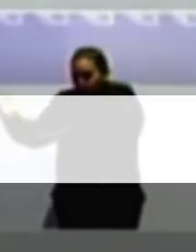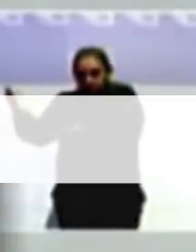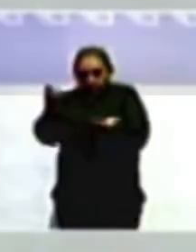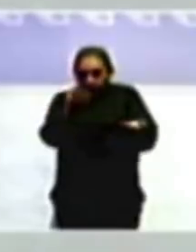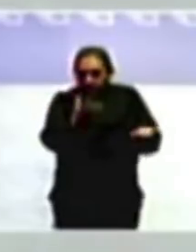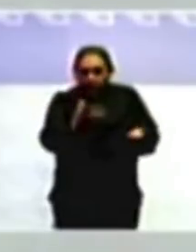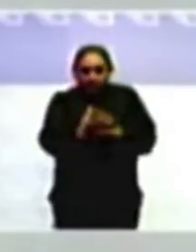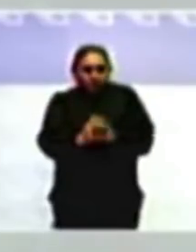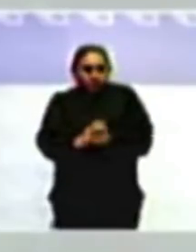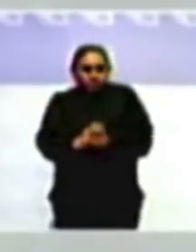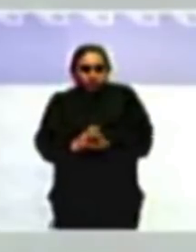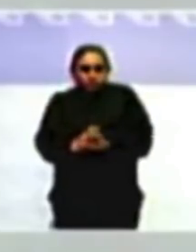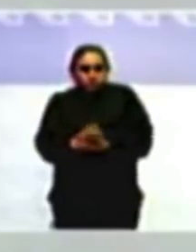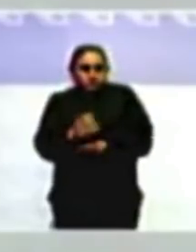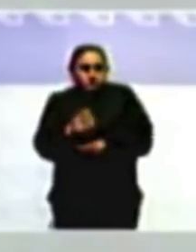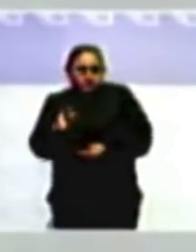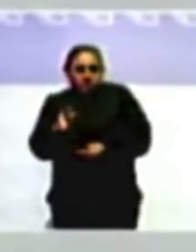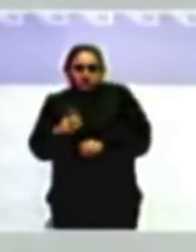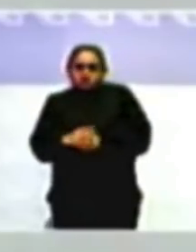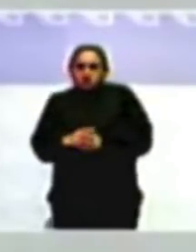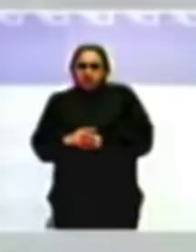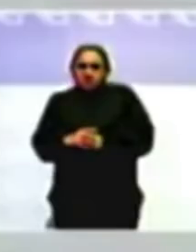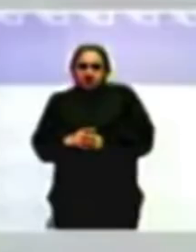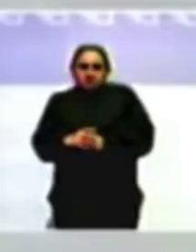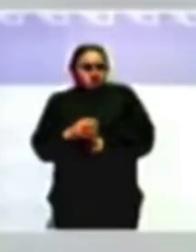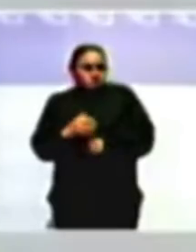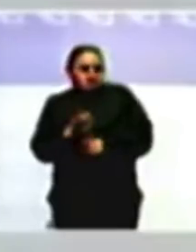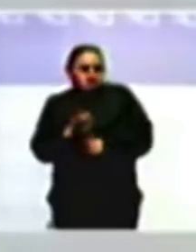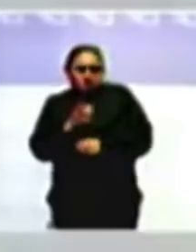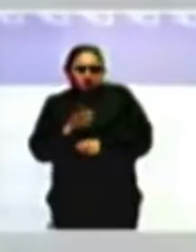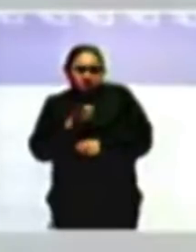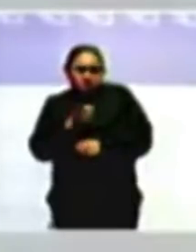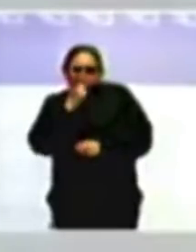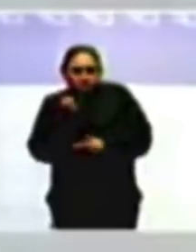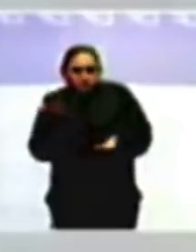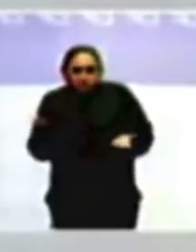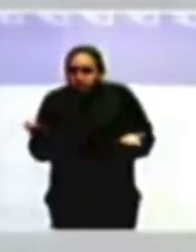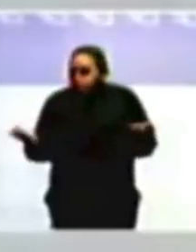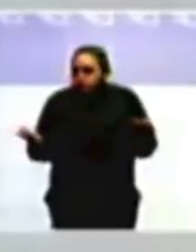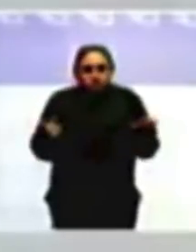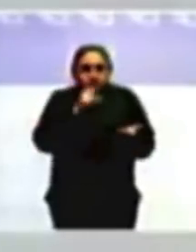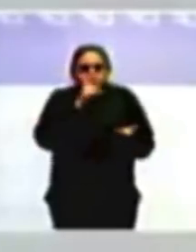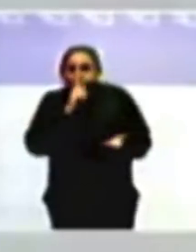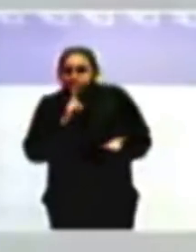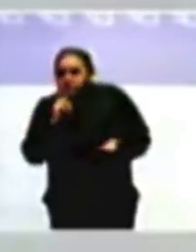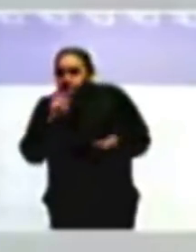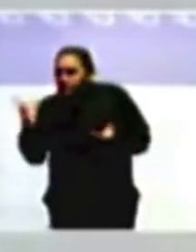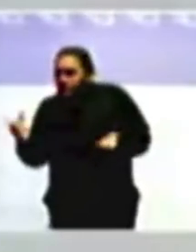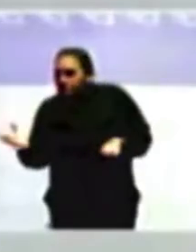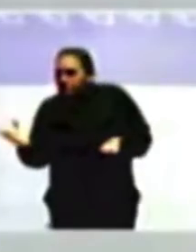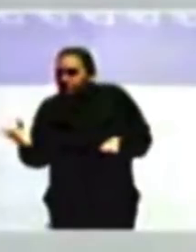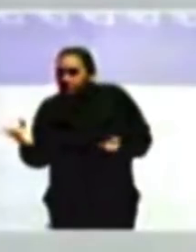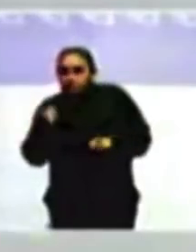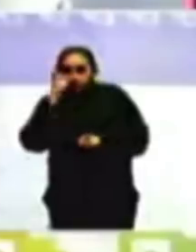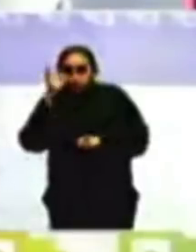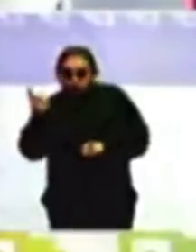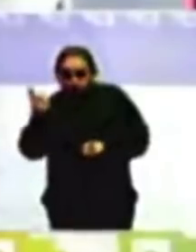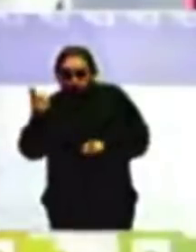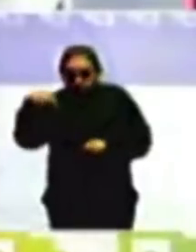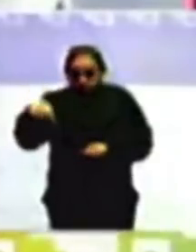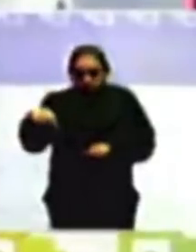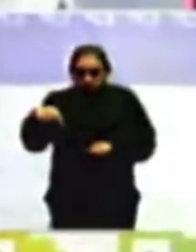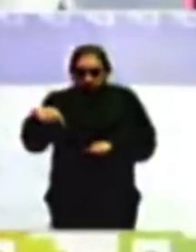usted así lo desee. Y aquí yo le quiero comentar, yo no sé quién está mintiendo. Dicen que aquí el